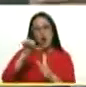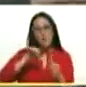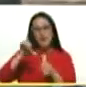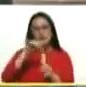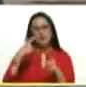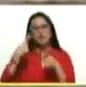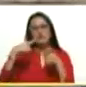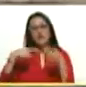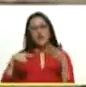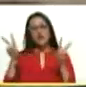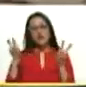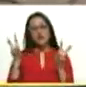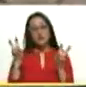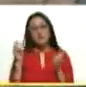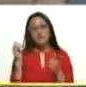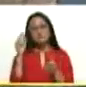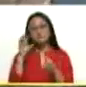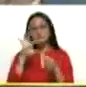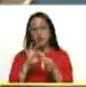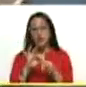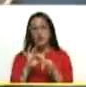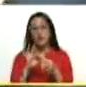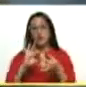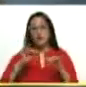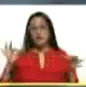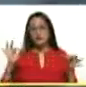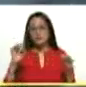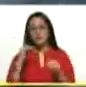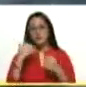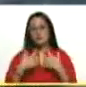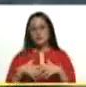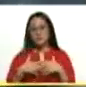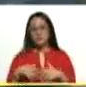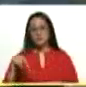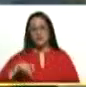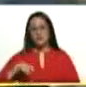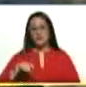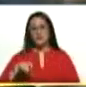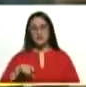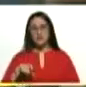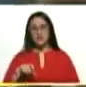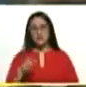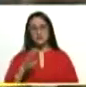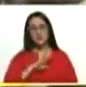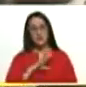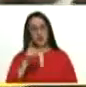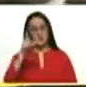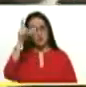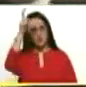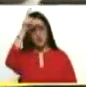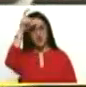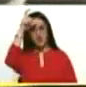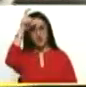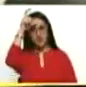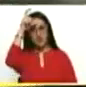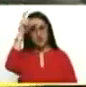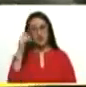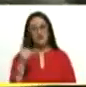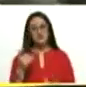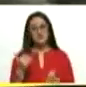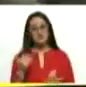productivas que forman parte del encadenamiento industrial necesario para la República de Turquía e impulsar con